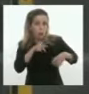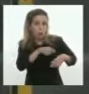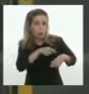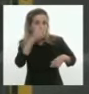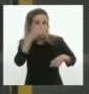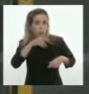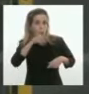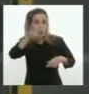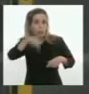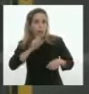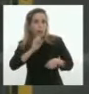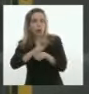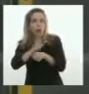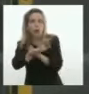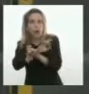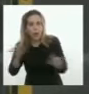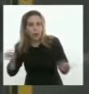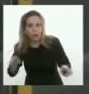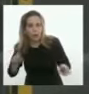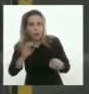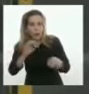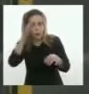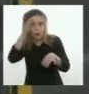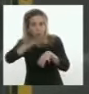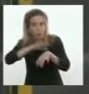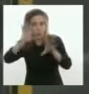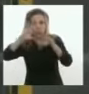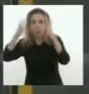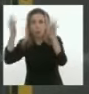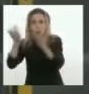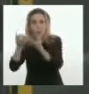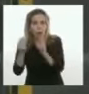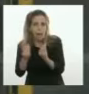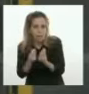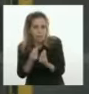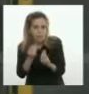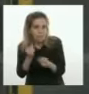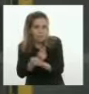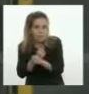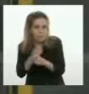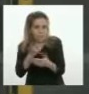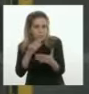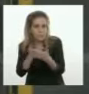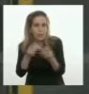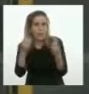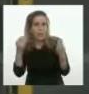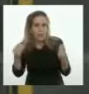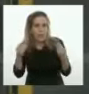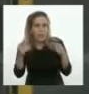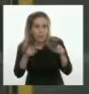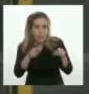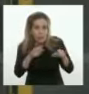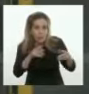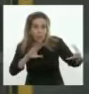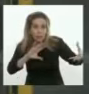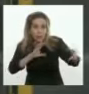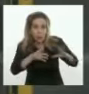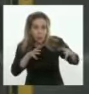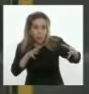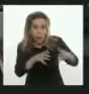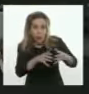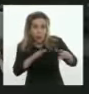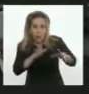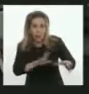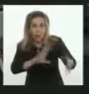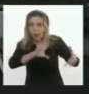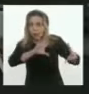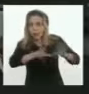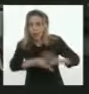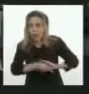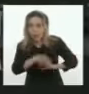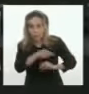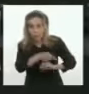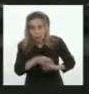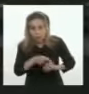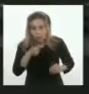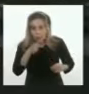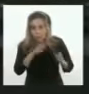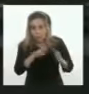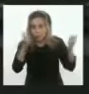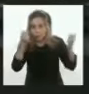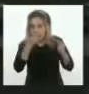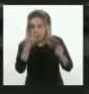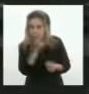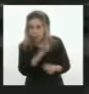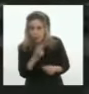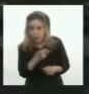un virus imperceptible la mirada humana y ese capitalismo se destruyó a una velocidad que